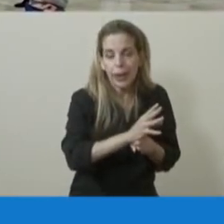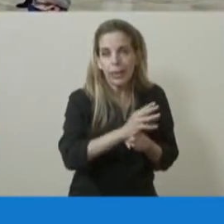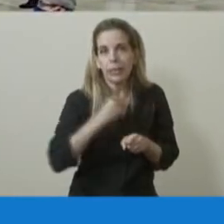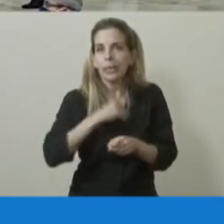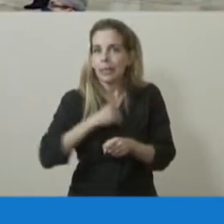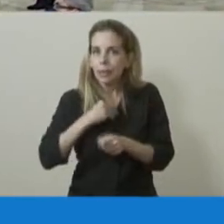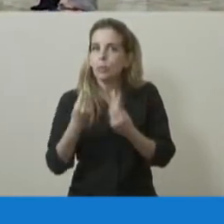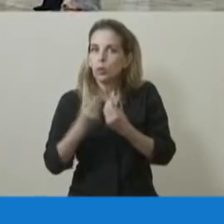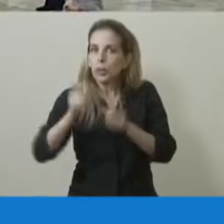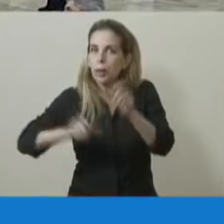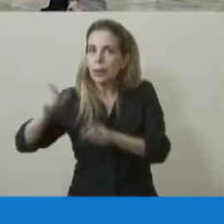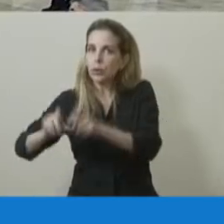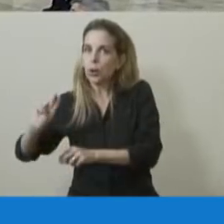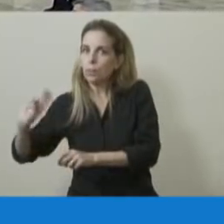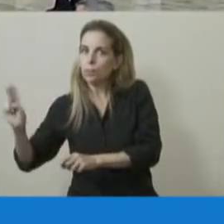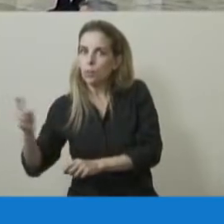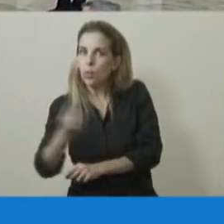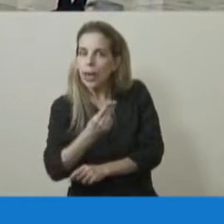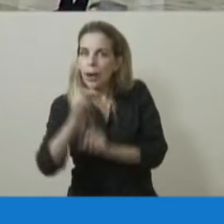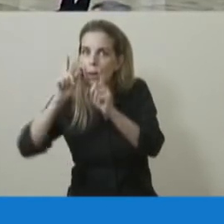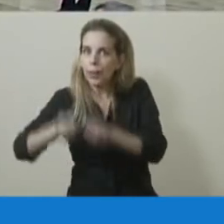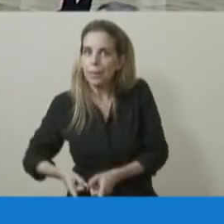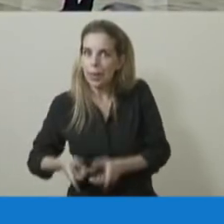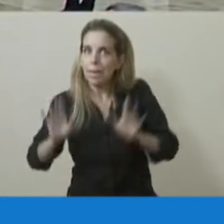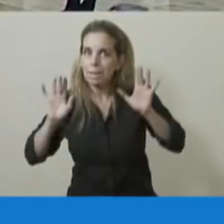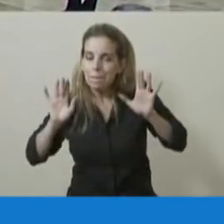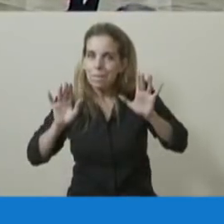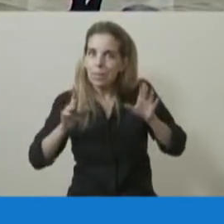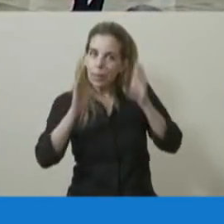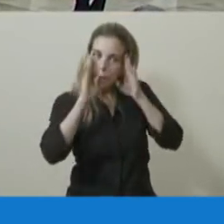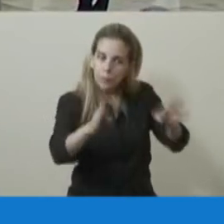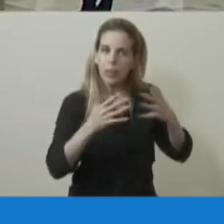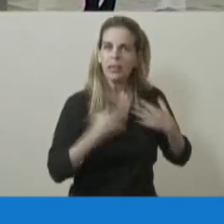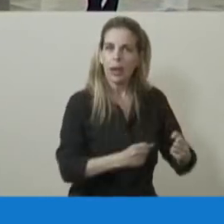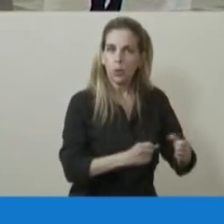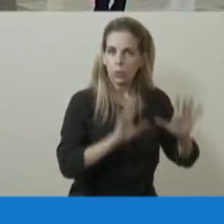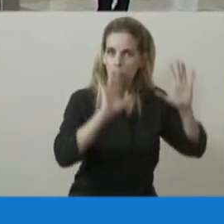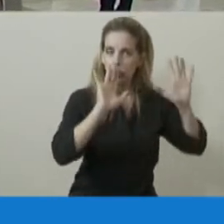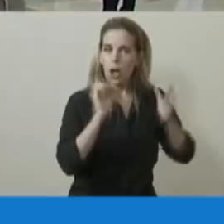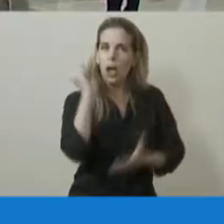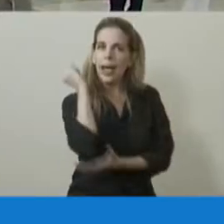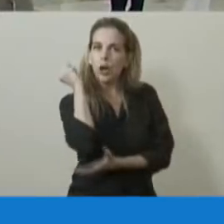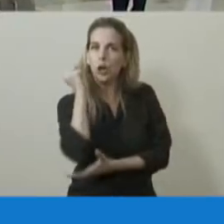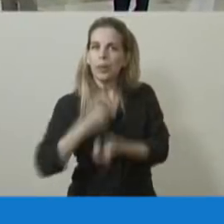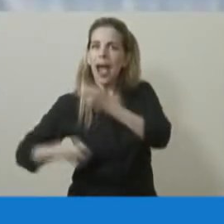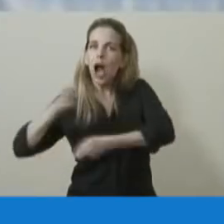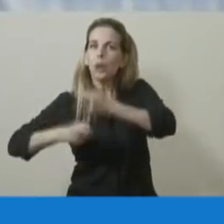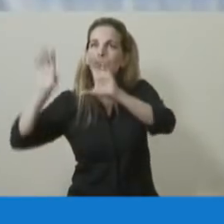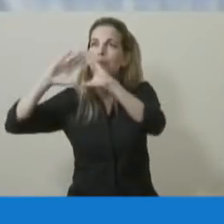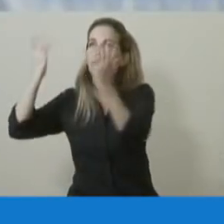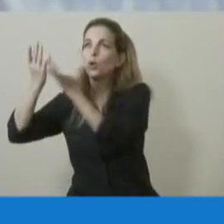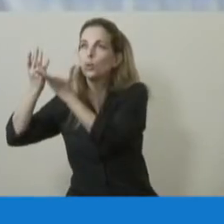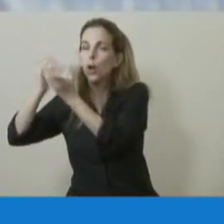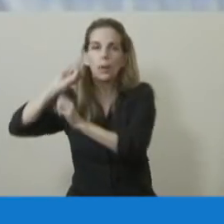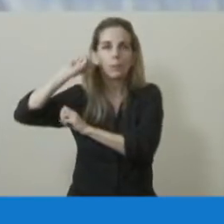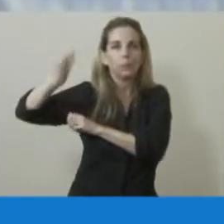Y hemos dejado de mirar lo que pasa en las bolsas de comercio del mundo. Pero si nos detuviéramos a seguirlas con